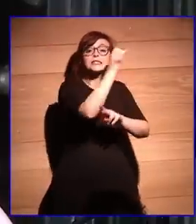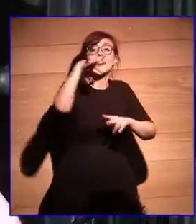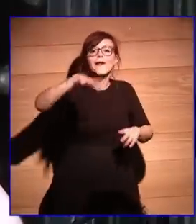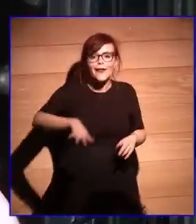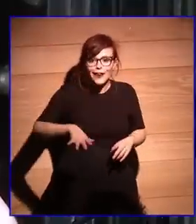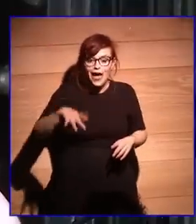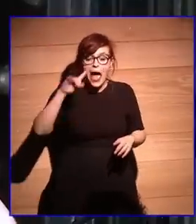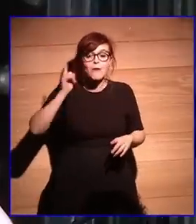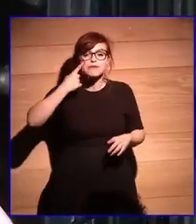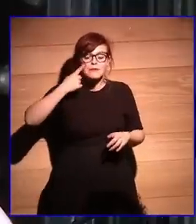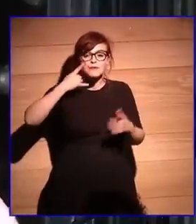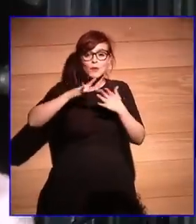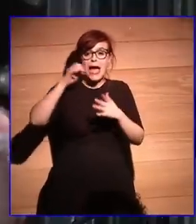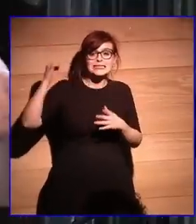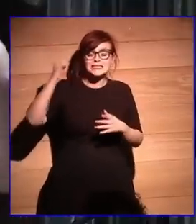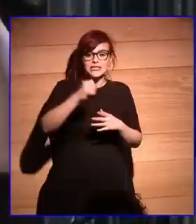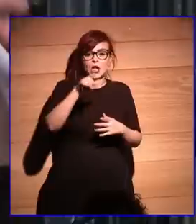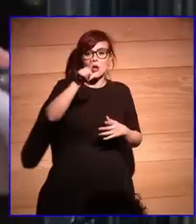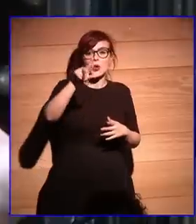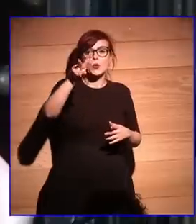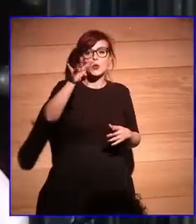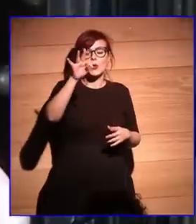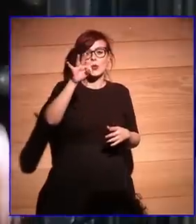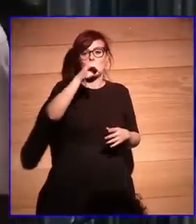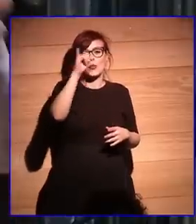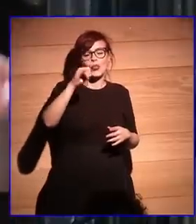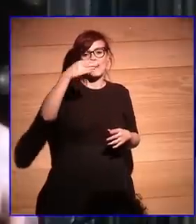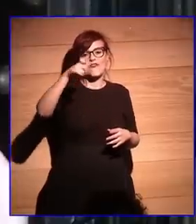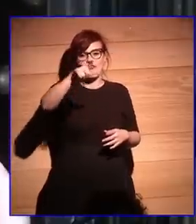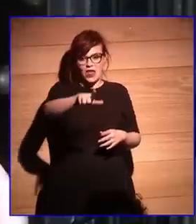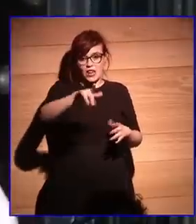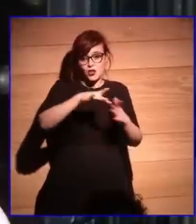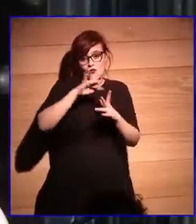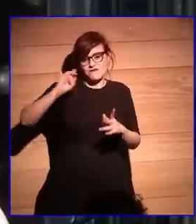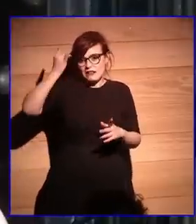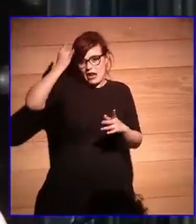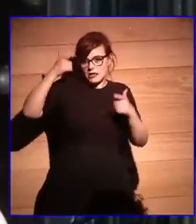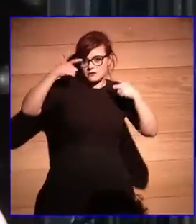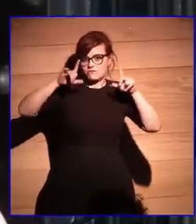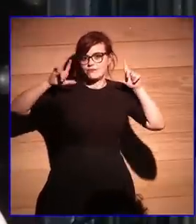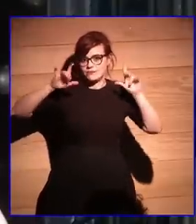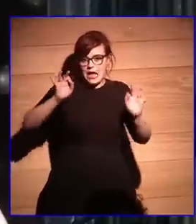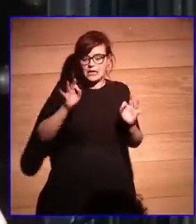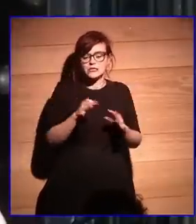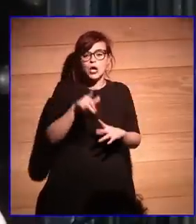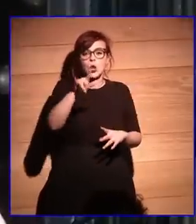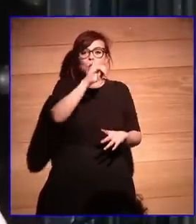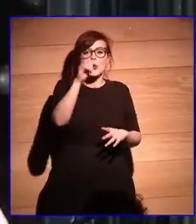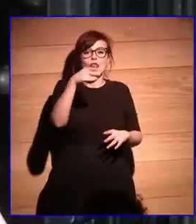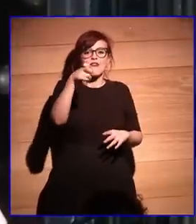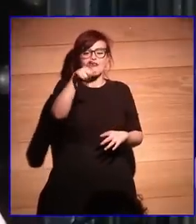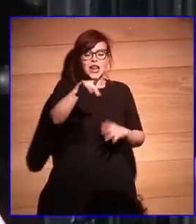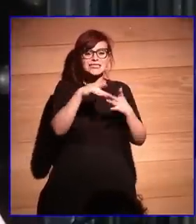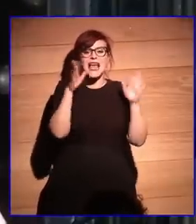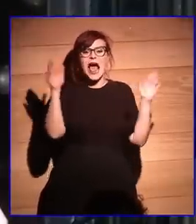que finalmente descubre que ese asesino es Luzbel, el proto Satanás. Hombre, el primero es el Luzbel, es un ángel